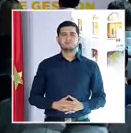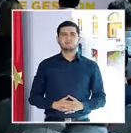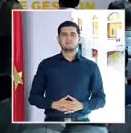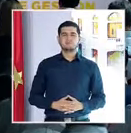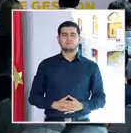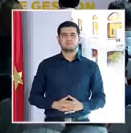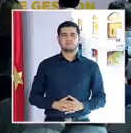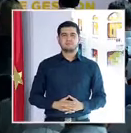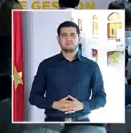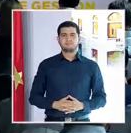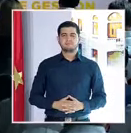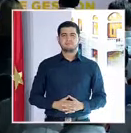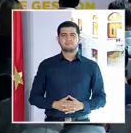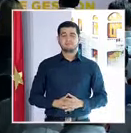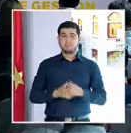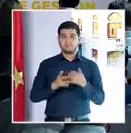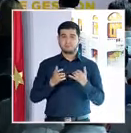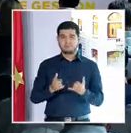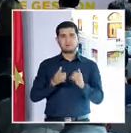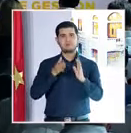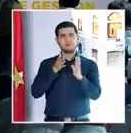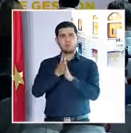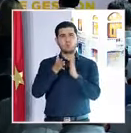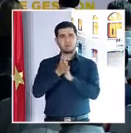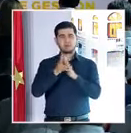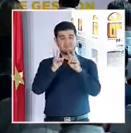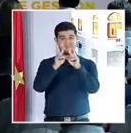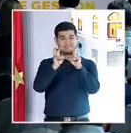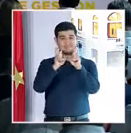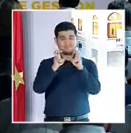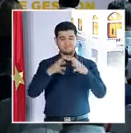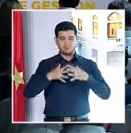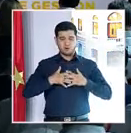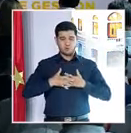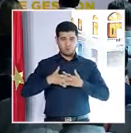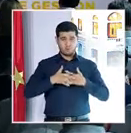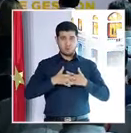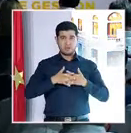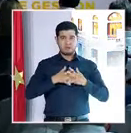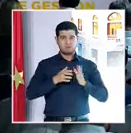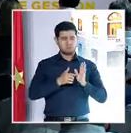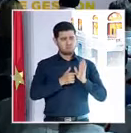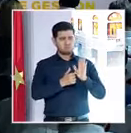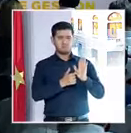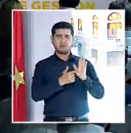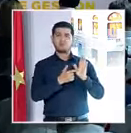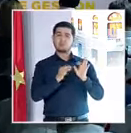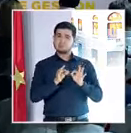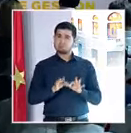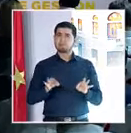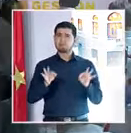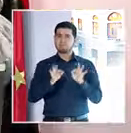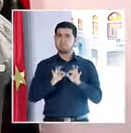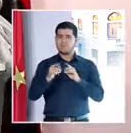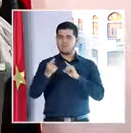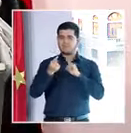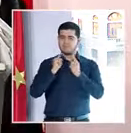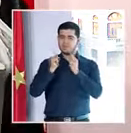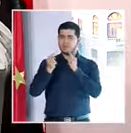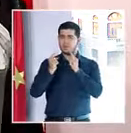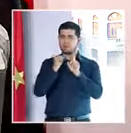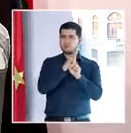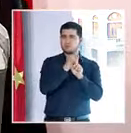En este eje estratégico de convivencia hemos querido resaltar el ejercicio de diálogo social, no solo por lo